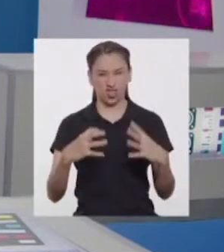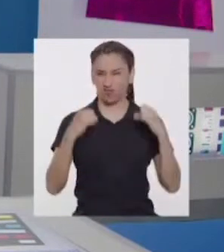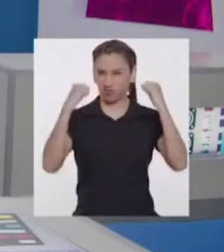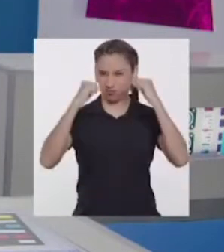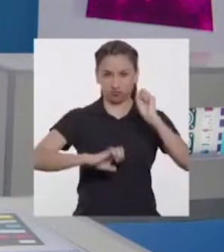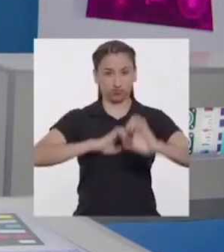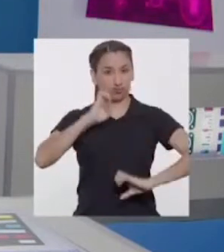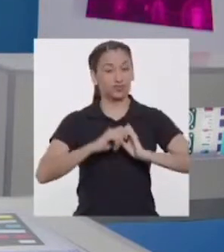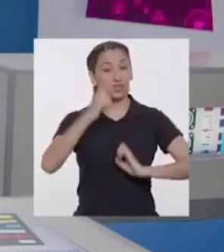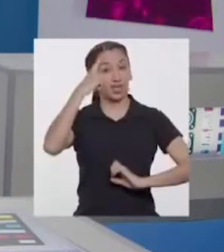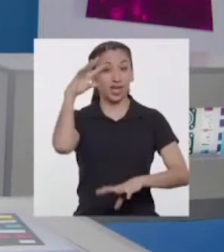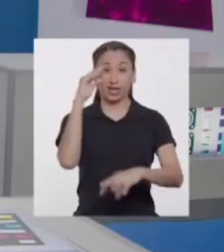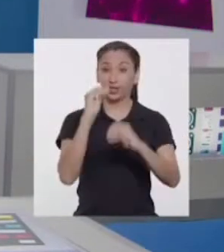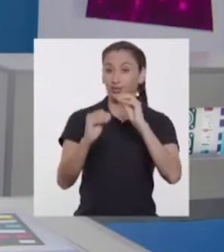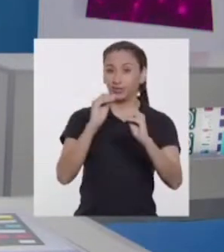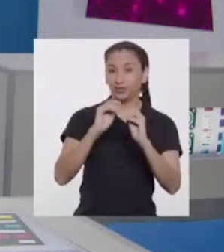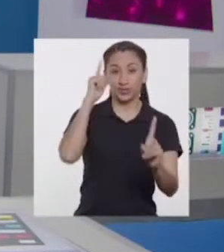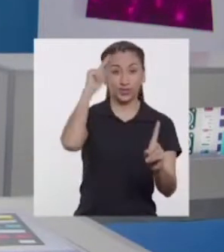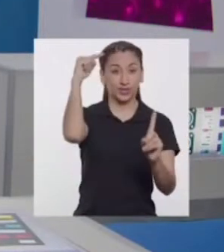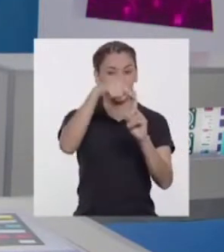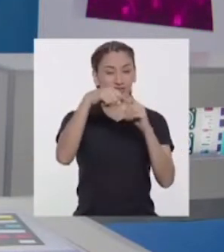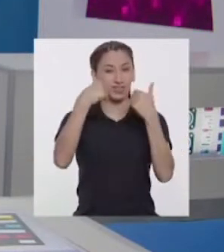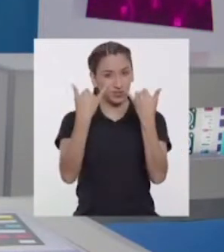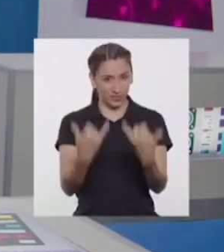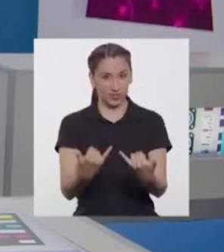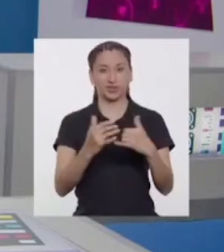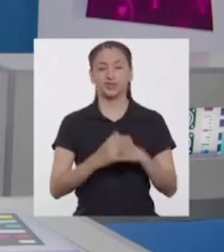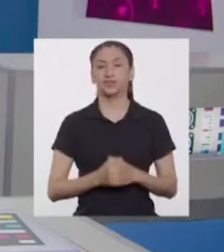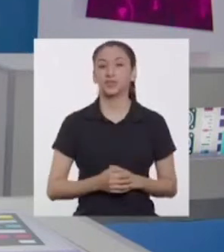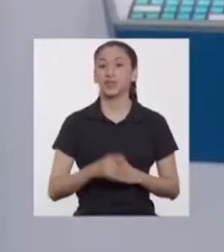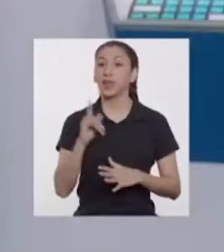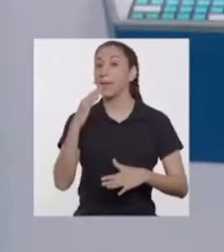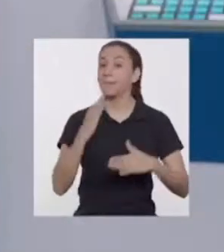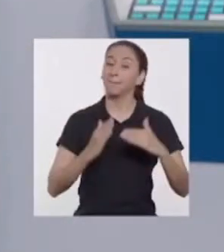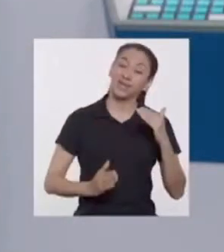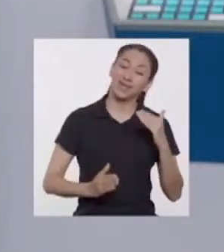esa emoción para resolver el propósito de hoy.